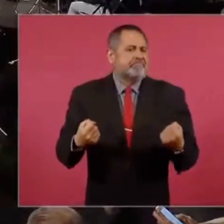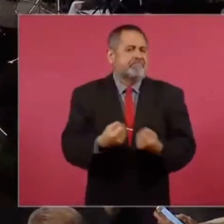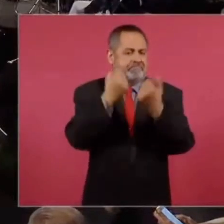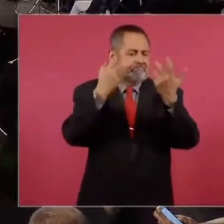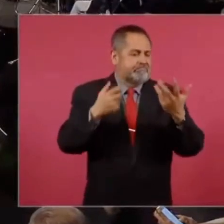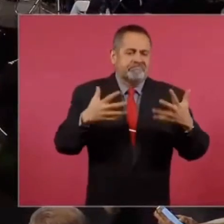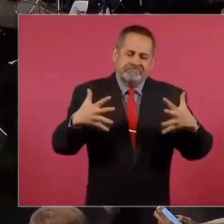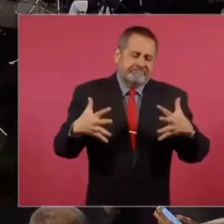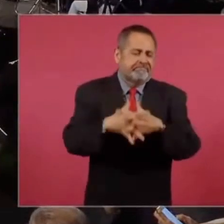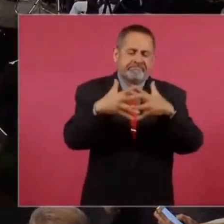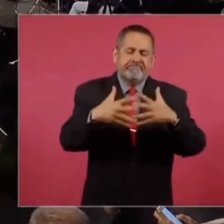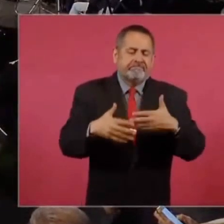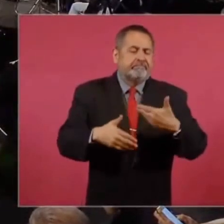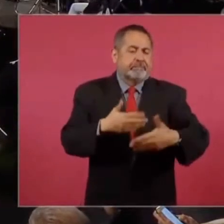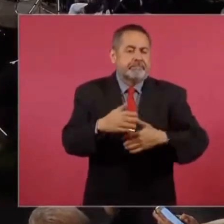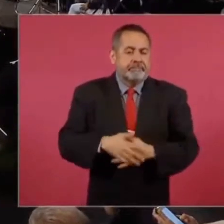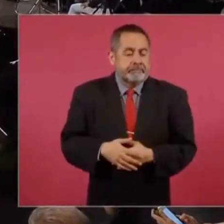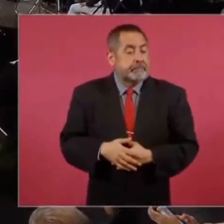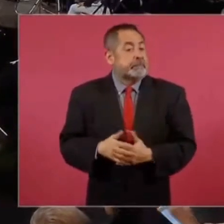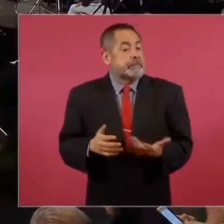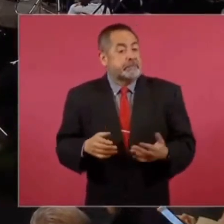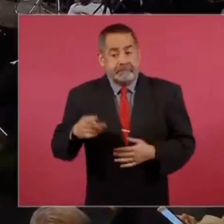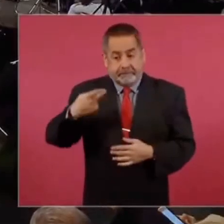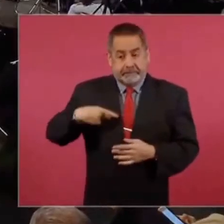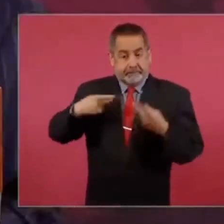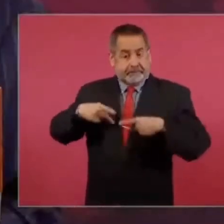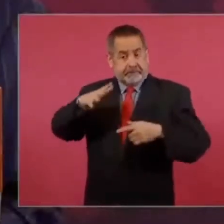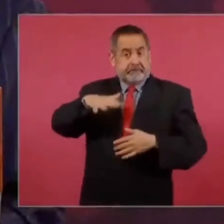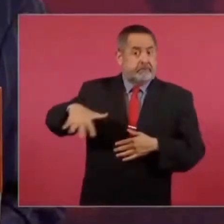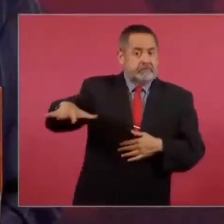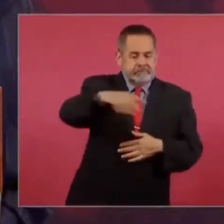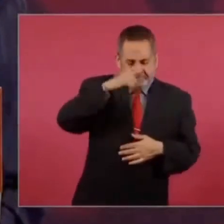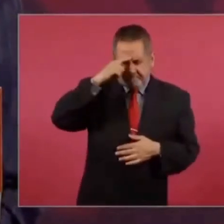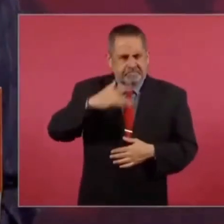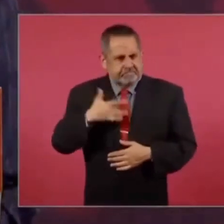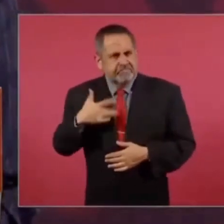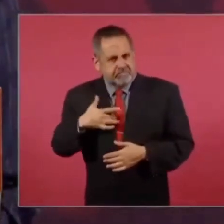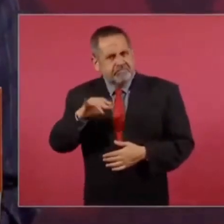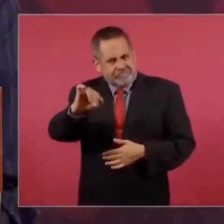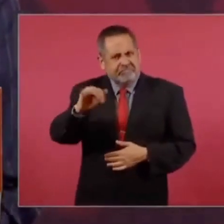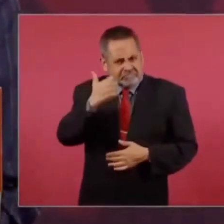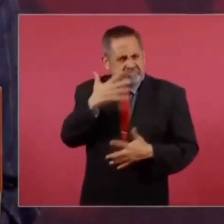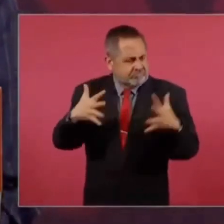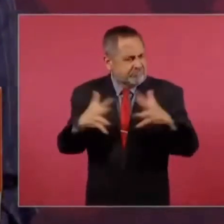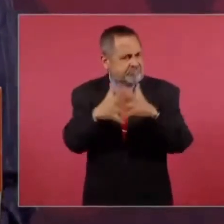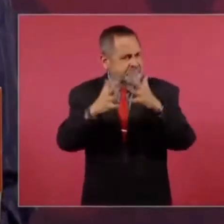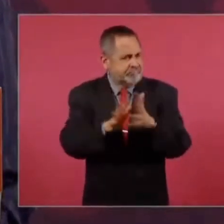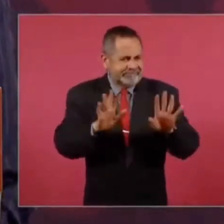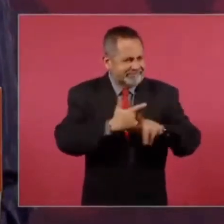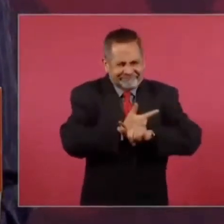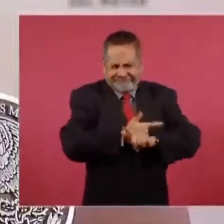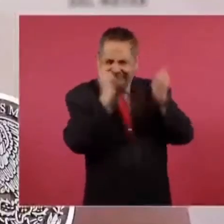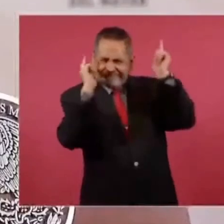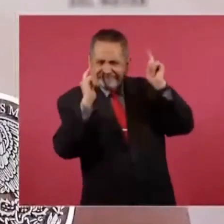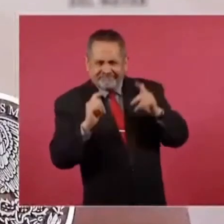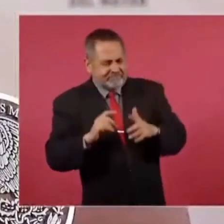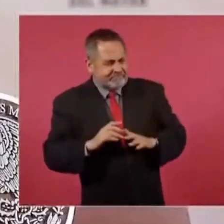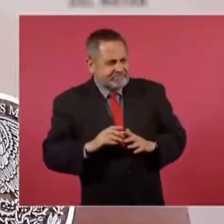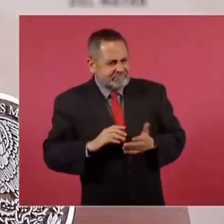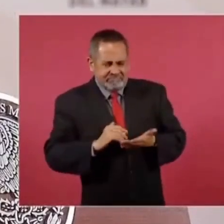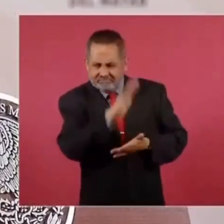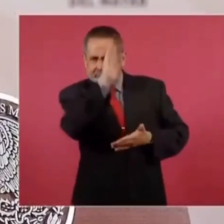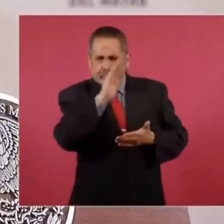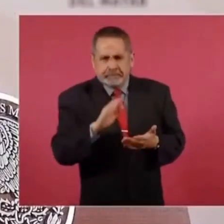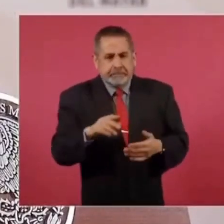convocatoria para participar en la lucha de liberación. Y no solo se